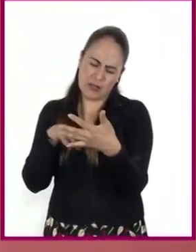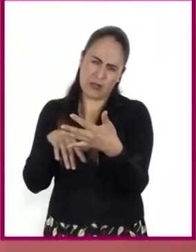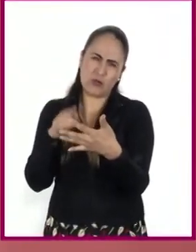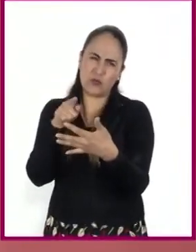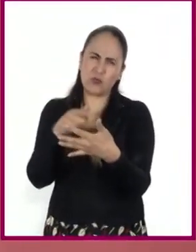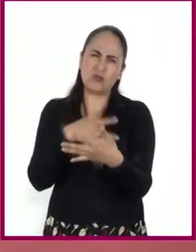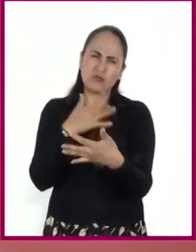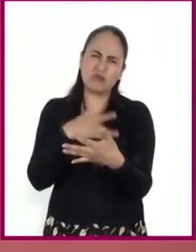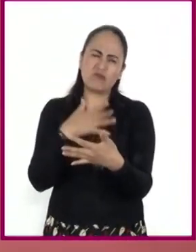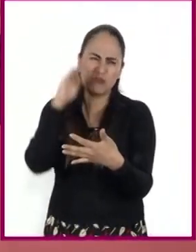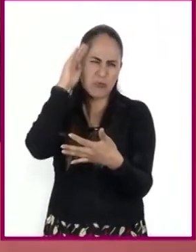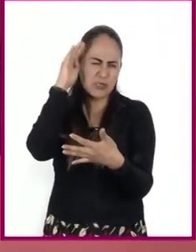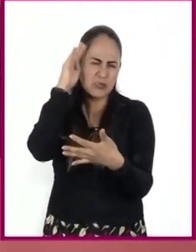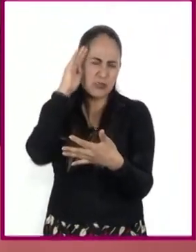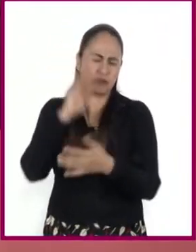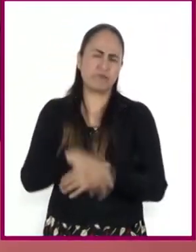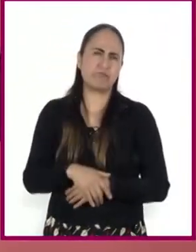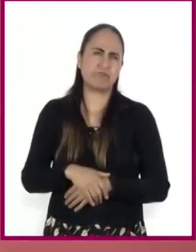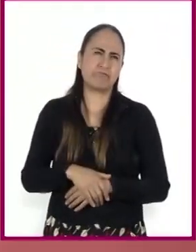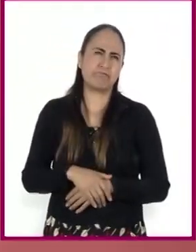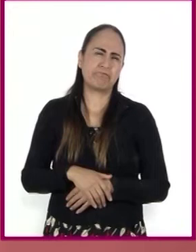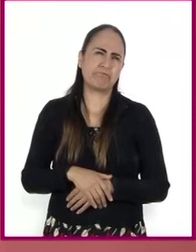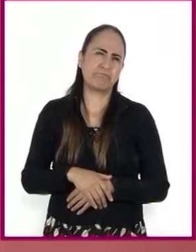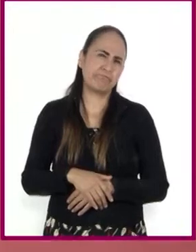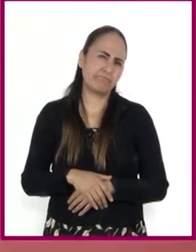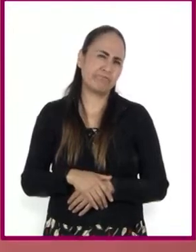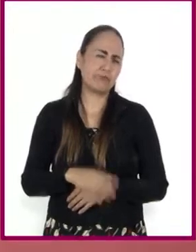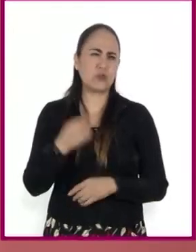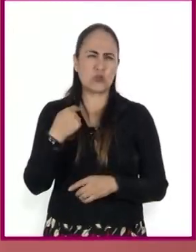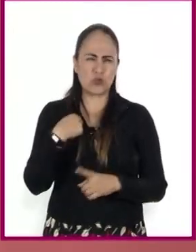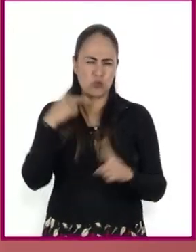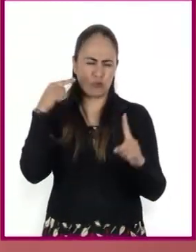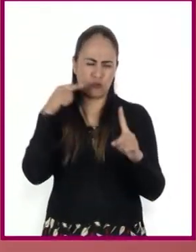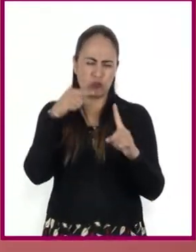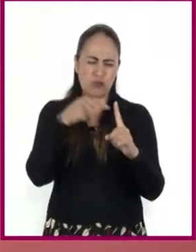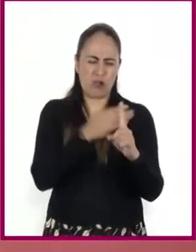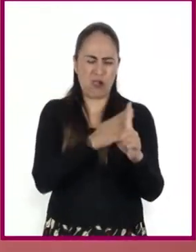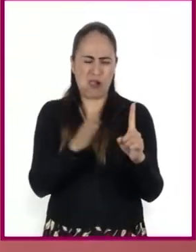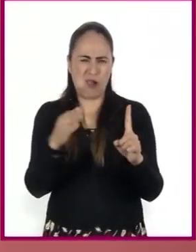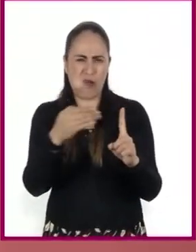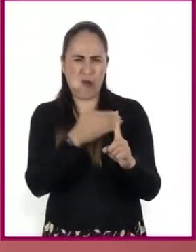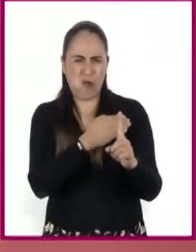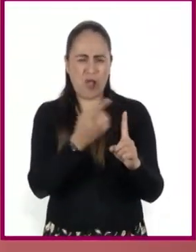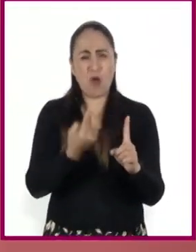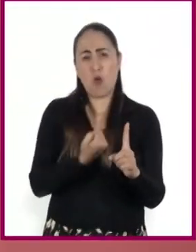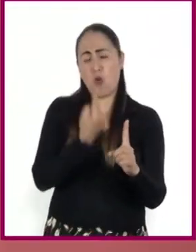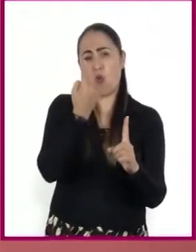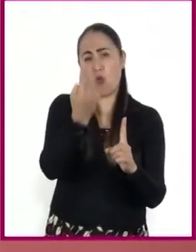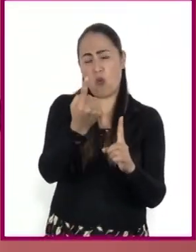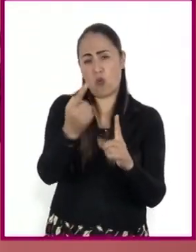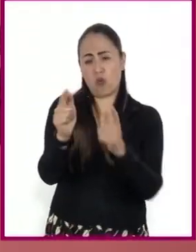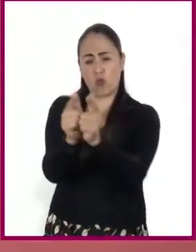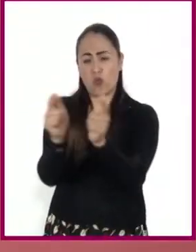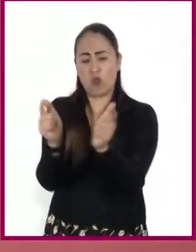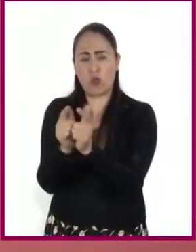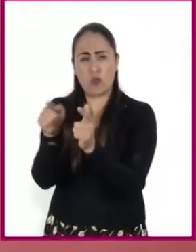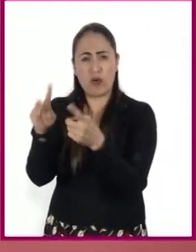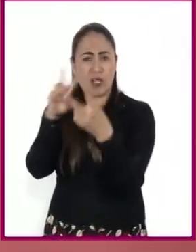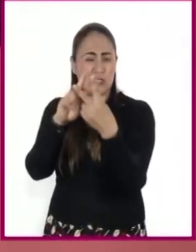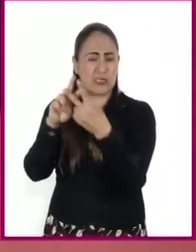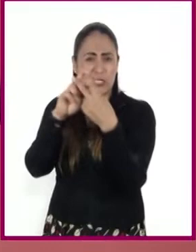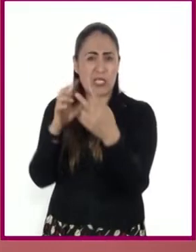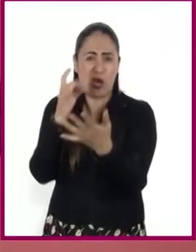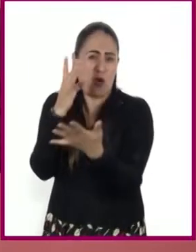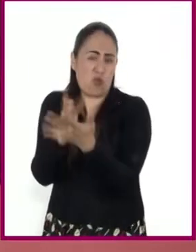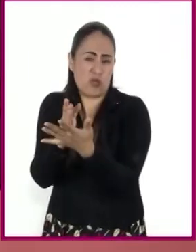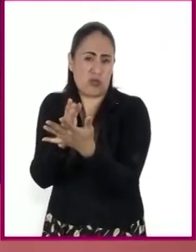Bueno, diría que tendría que afinar mi descripción porque esa es solo de un tipo de estrella particular y no